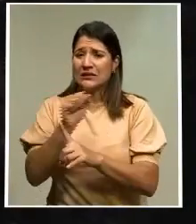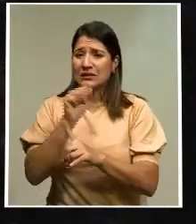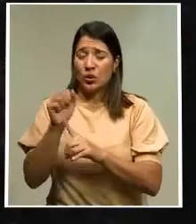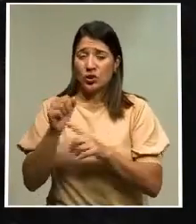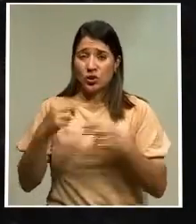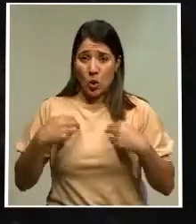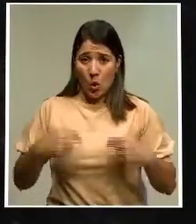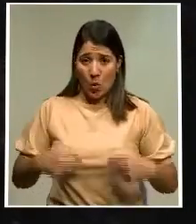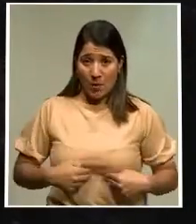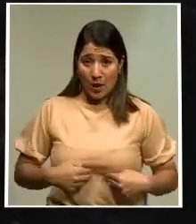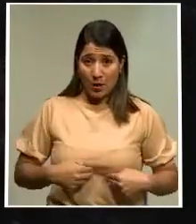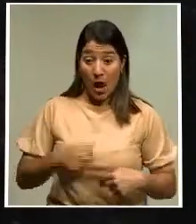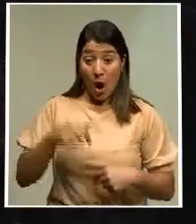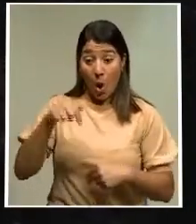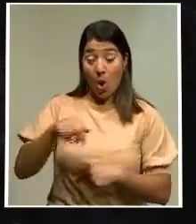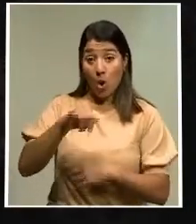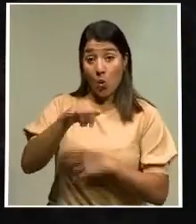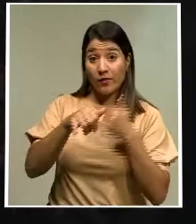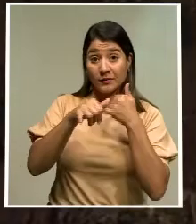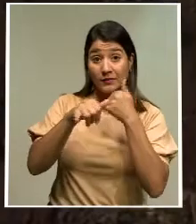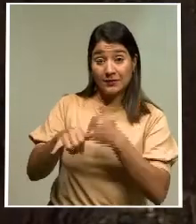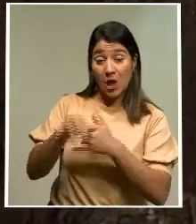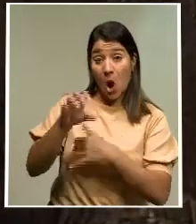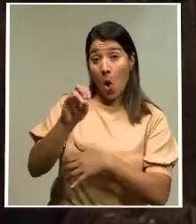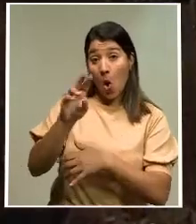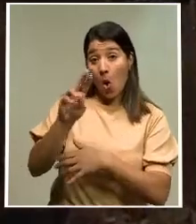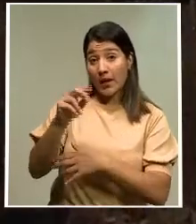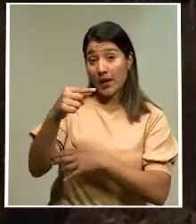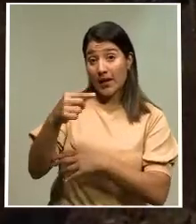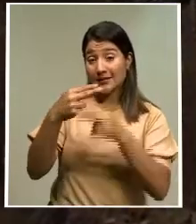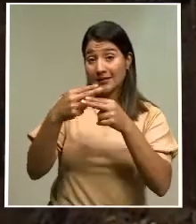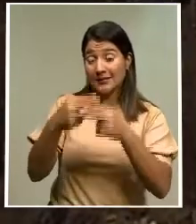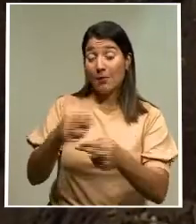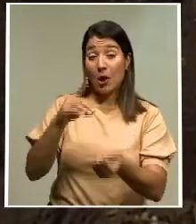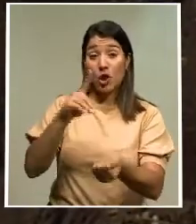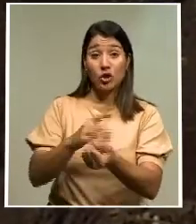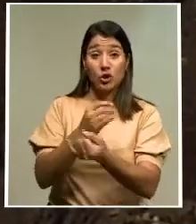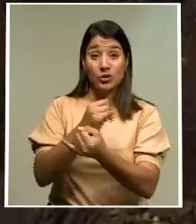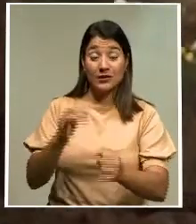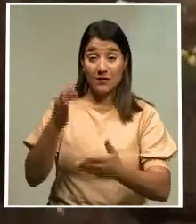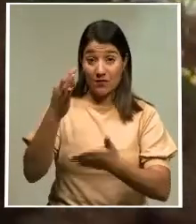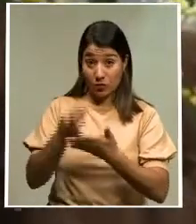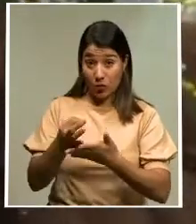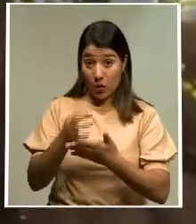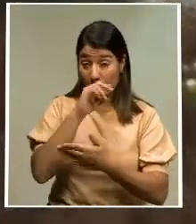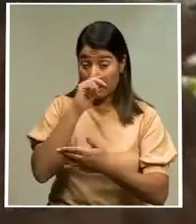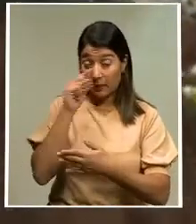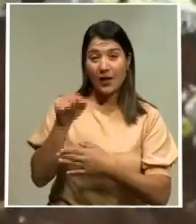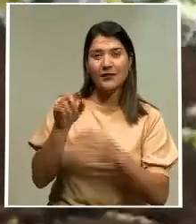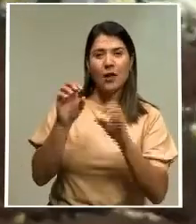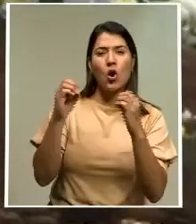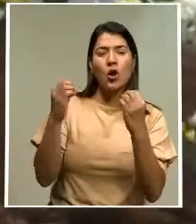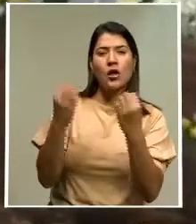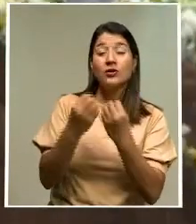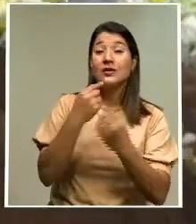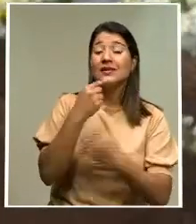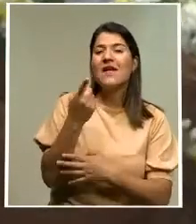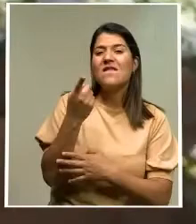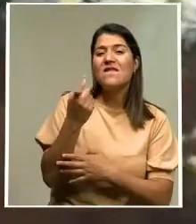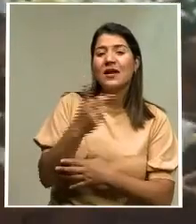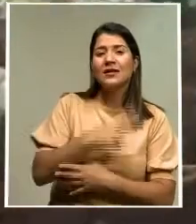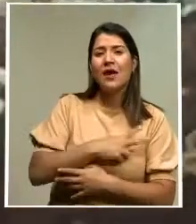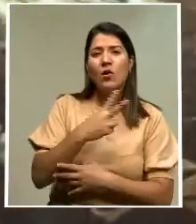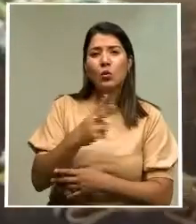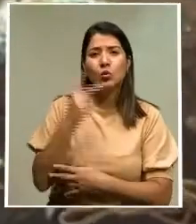jueves la ONG Médicos Sin Fronteras. En un comunicado, la organización afirmó que la falta de voluntad política para